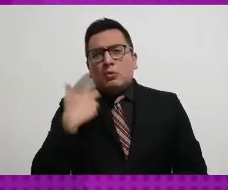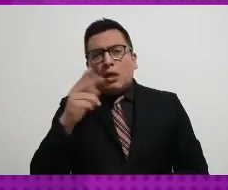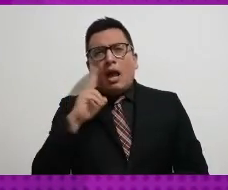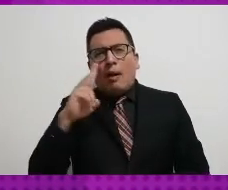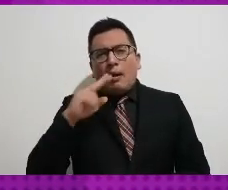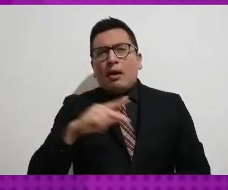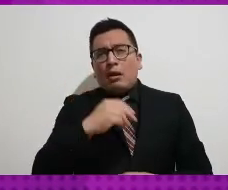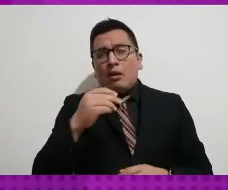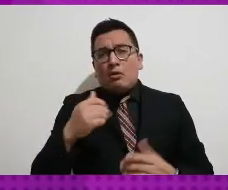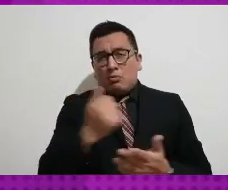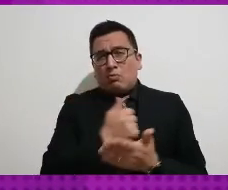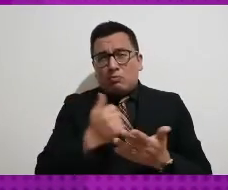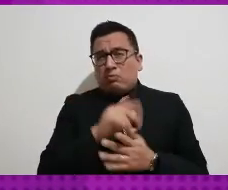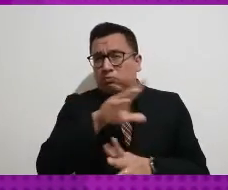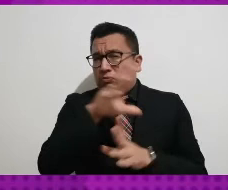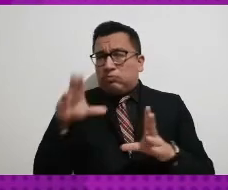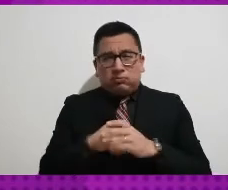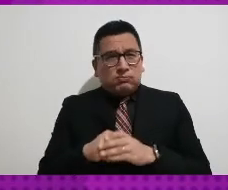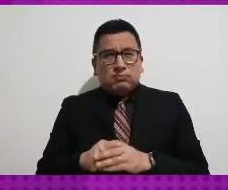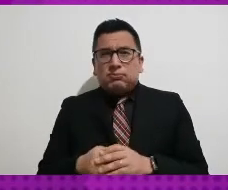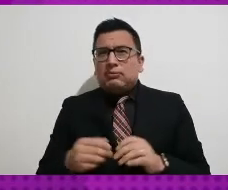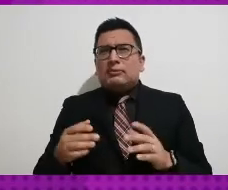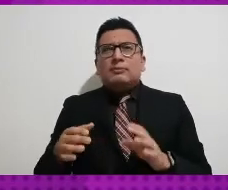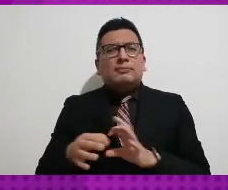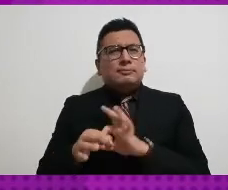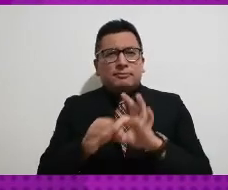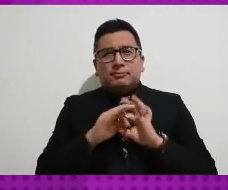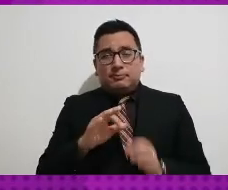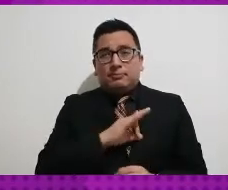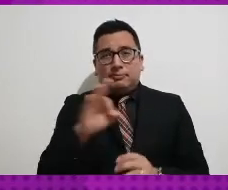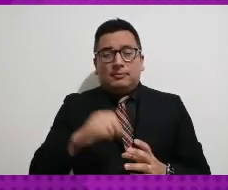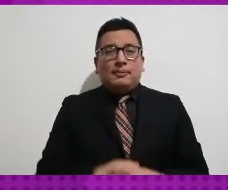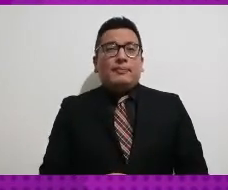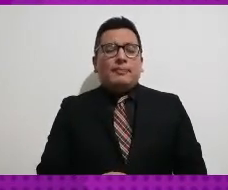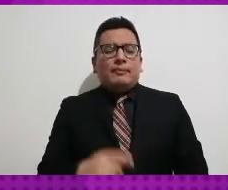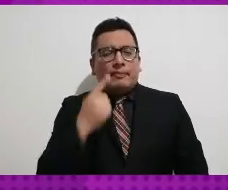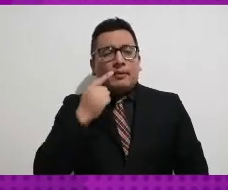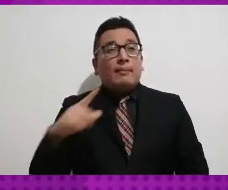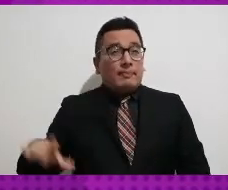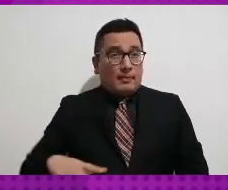abriera. El gobierno abierto está en una evolución a nivel nacional.